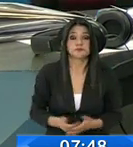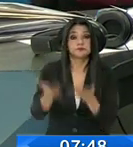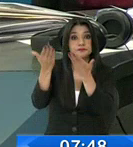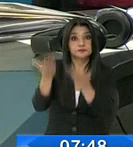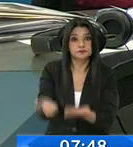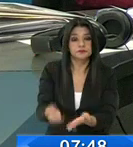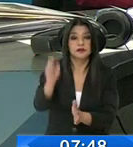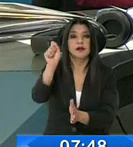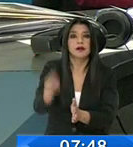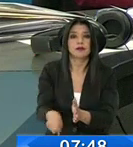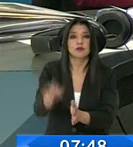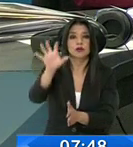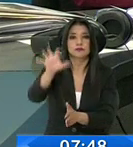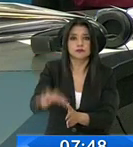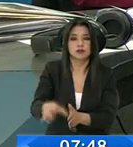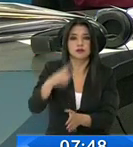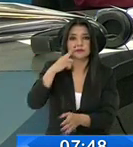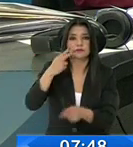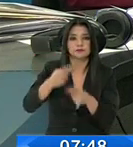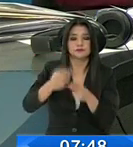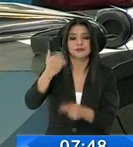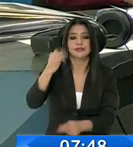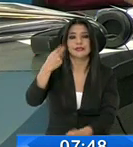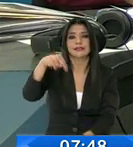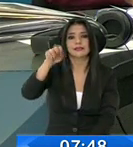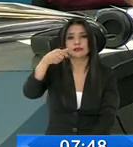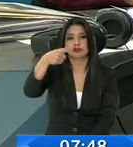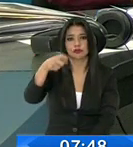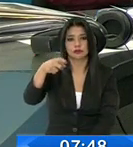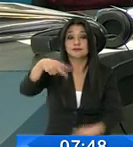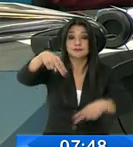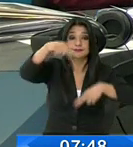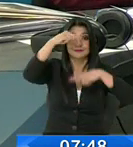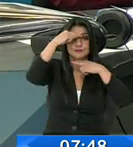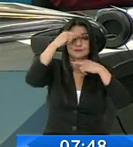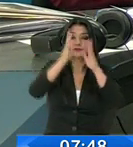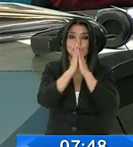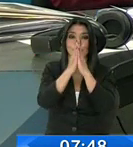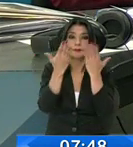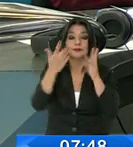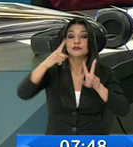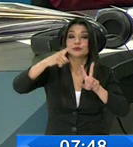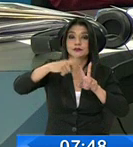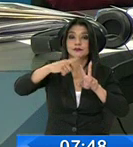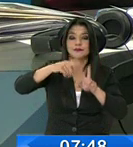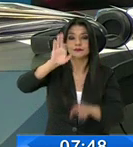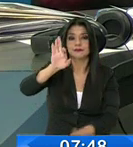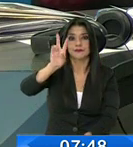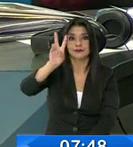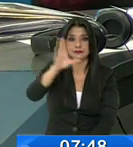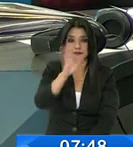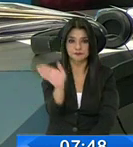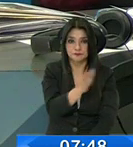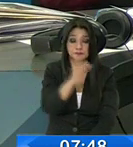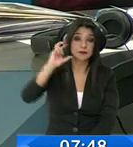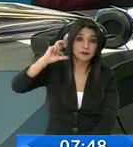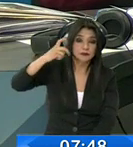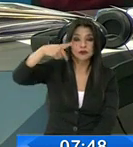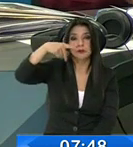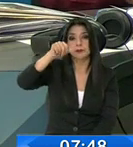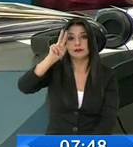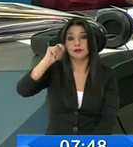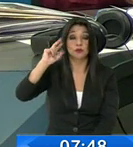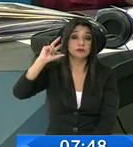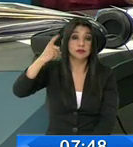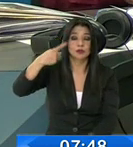procurador general del estado doctor íñigo salvador en el noticiero el comercio tv en las radios latino de fm